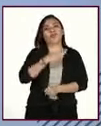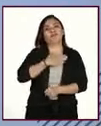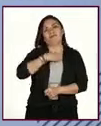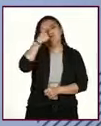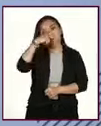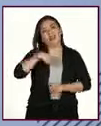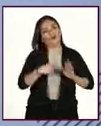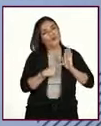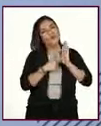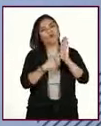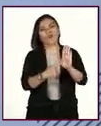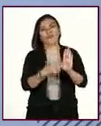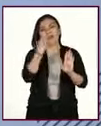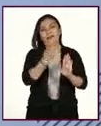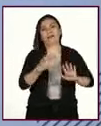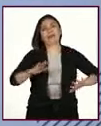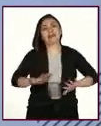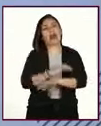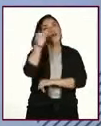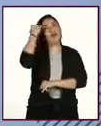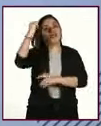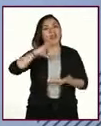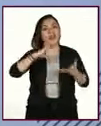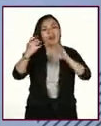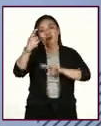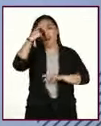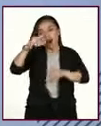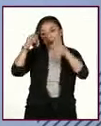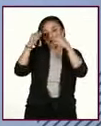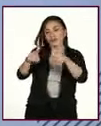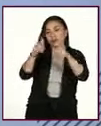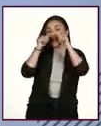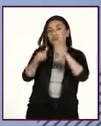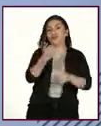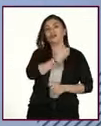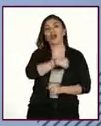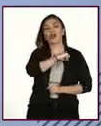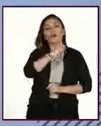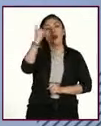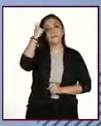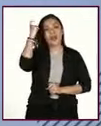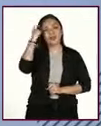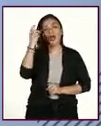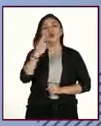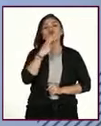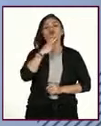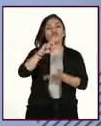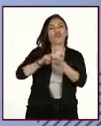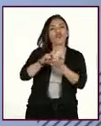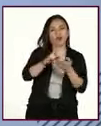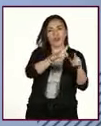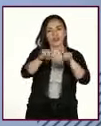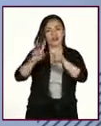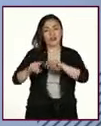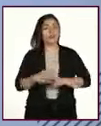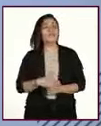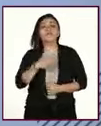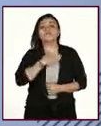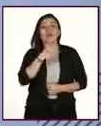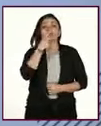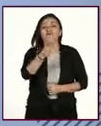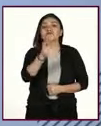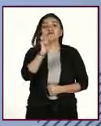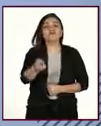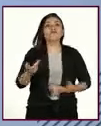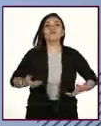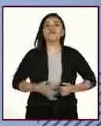de mostrarles este cambio de paradigma en el abordaje a la salud mental y el consumo de sustancias. Lo que les podría decir